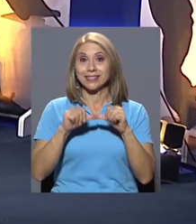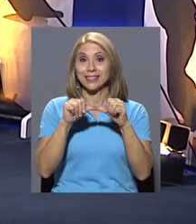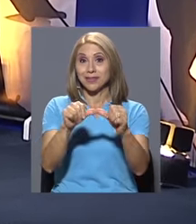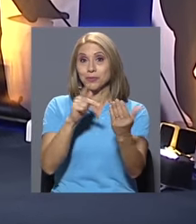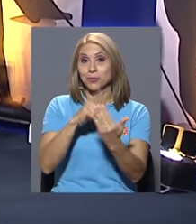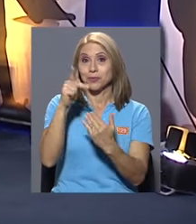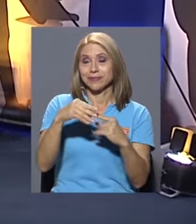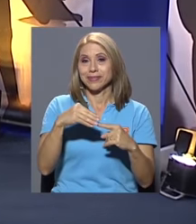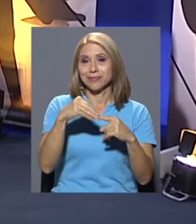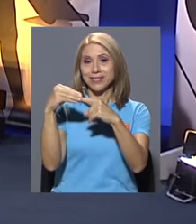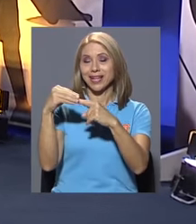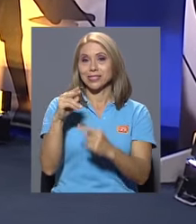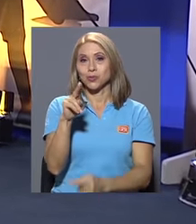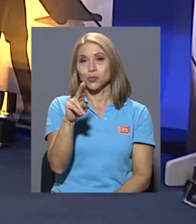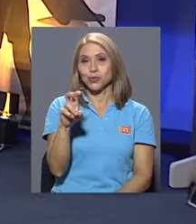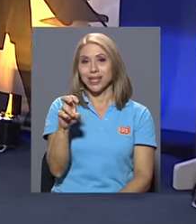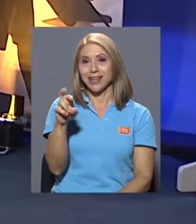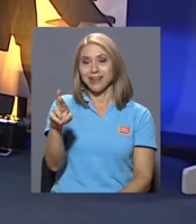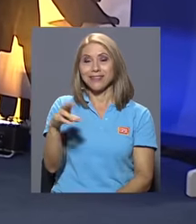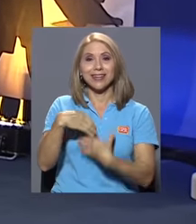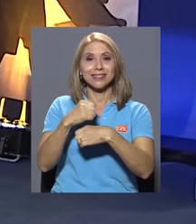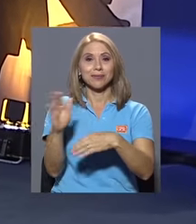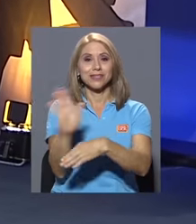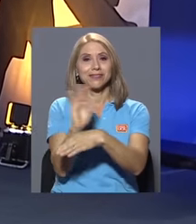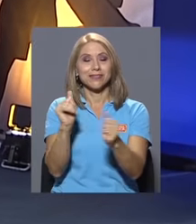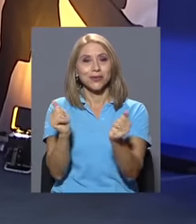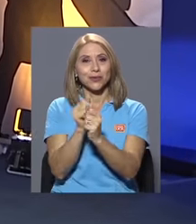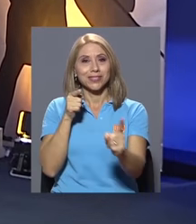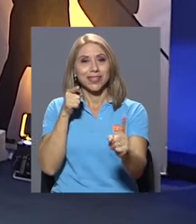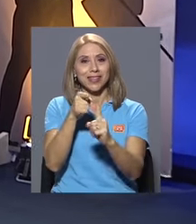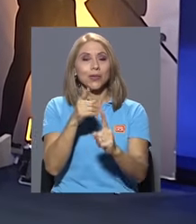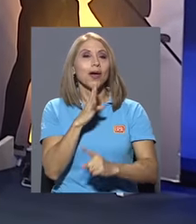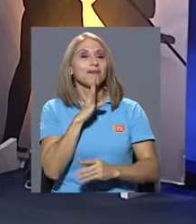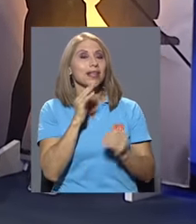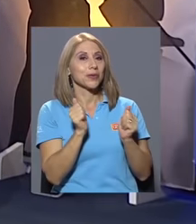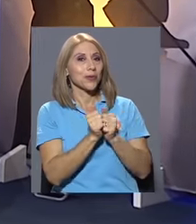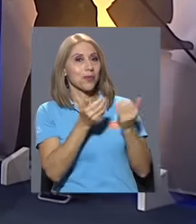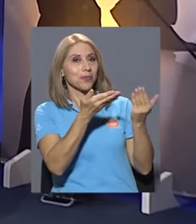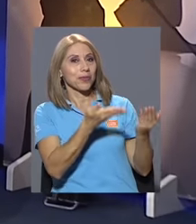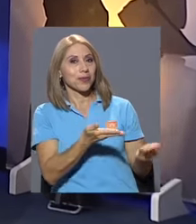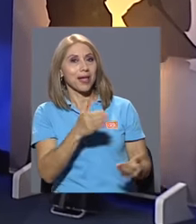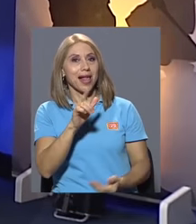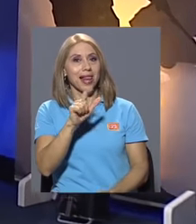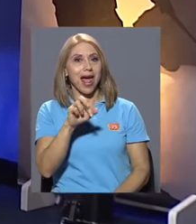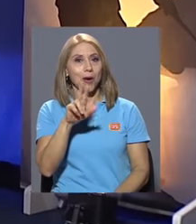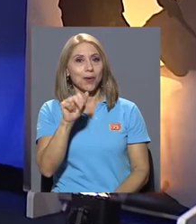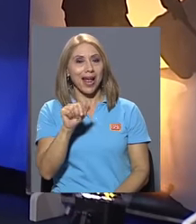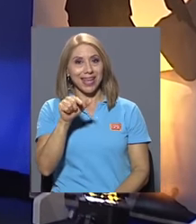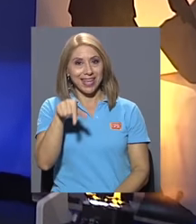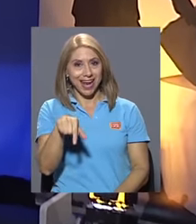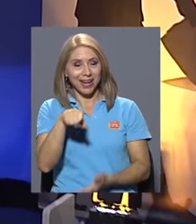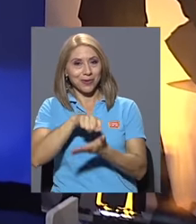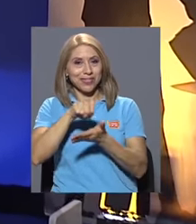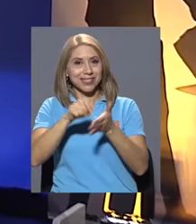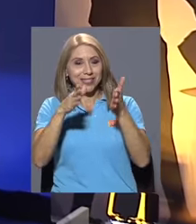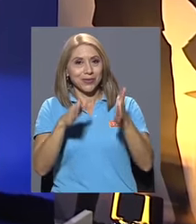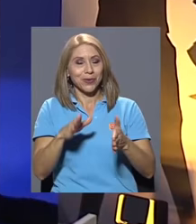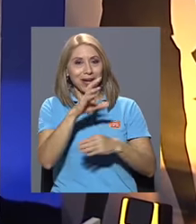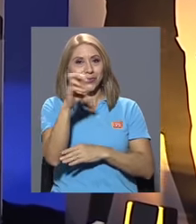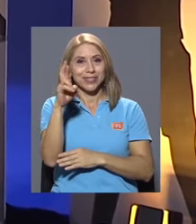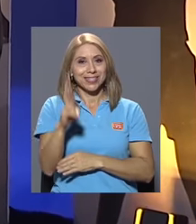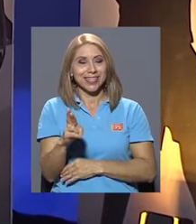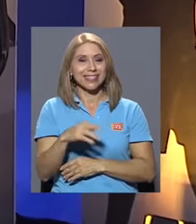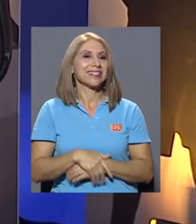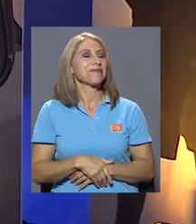Seguimos en Especiales UCR, en donde hacemos televisión con sentido, conversando con Laura Quijano, escritora costarricense. Decíamos, Laura, de